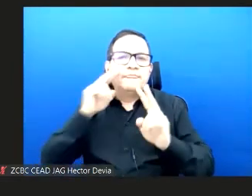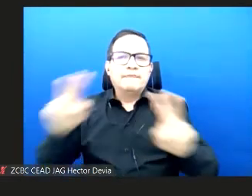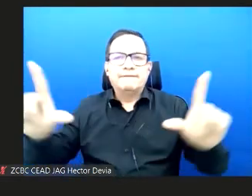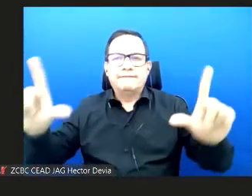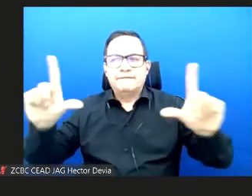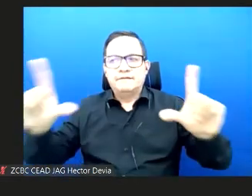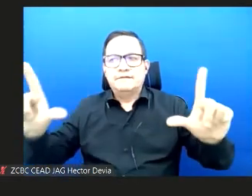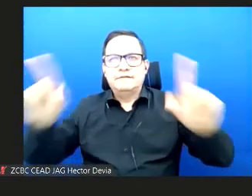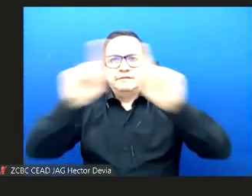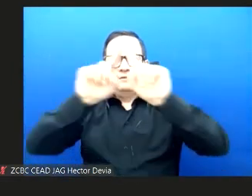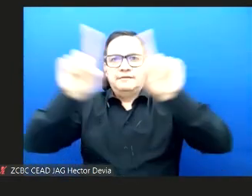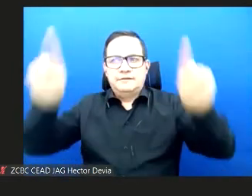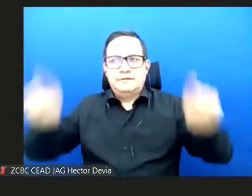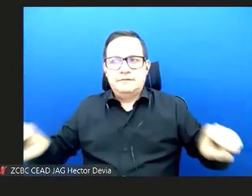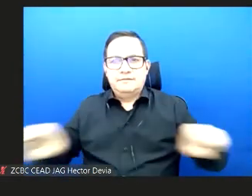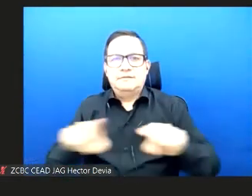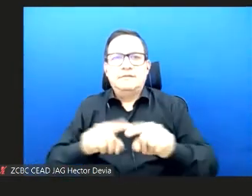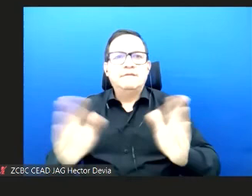favor?